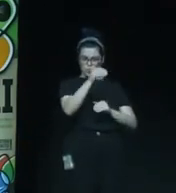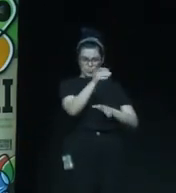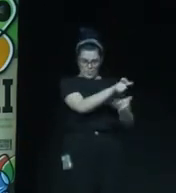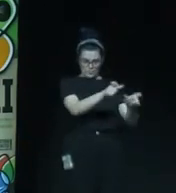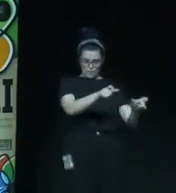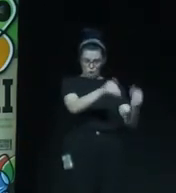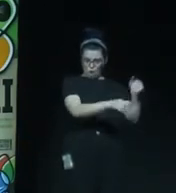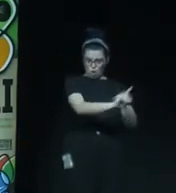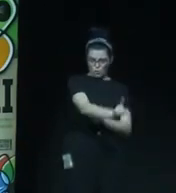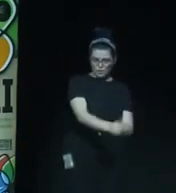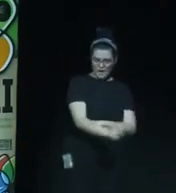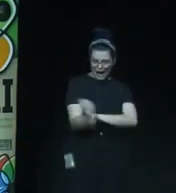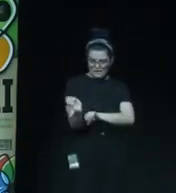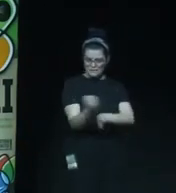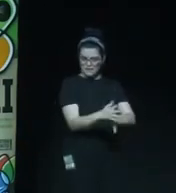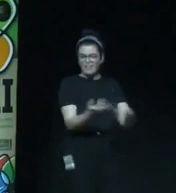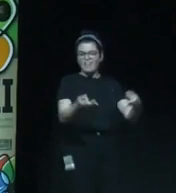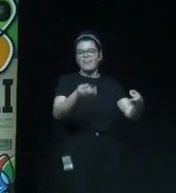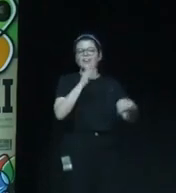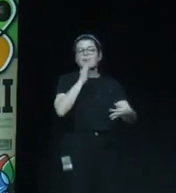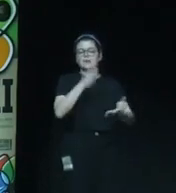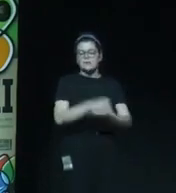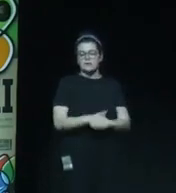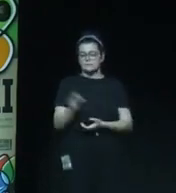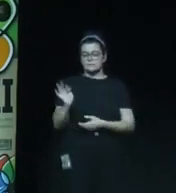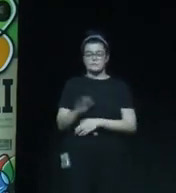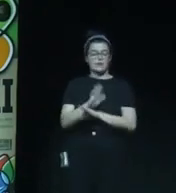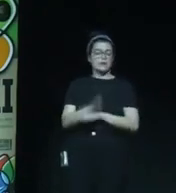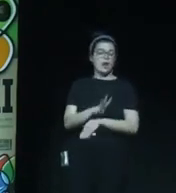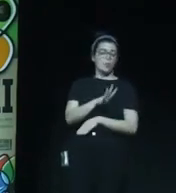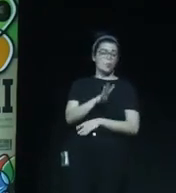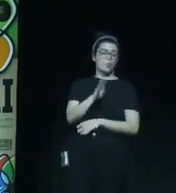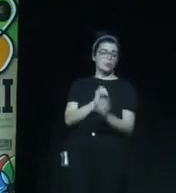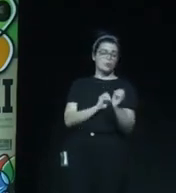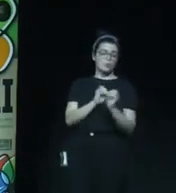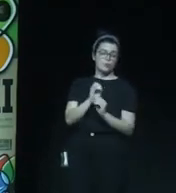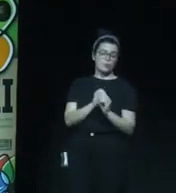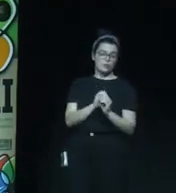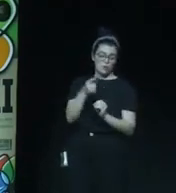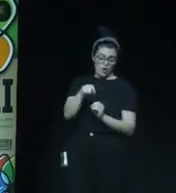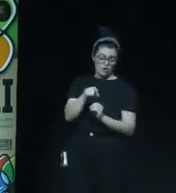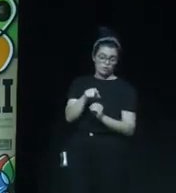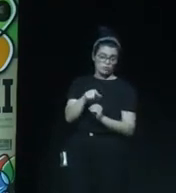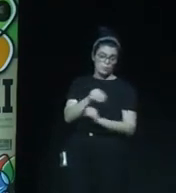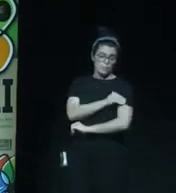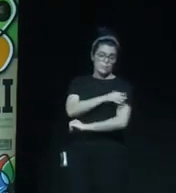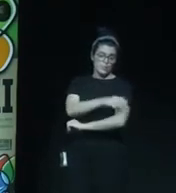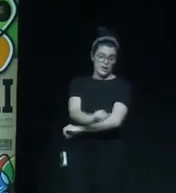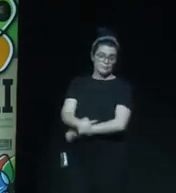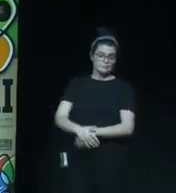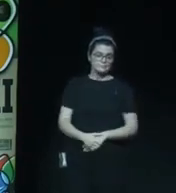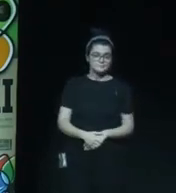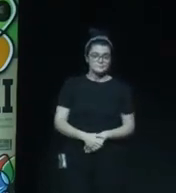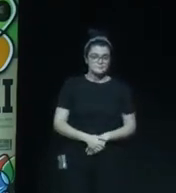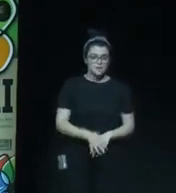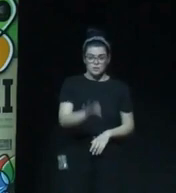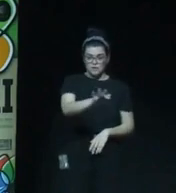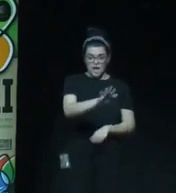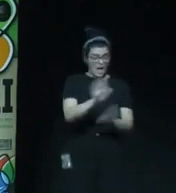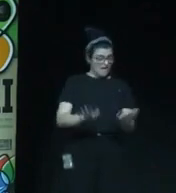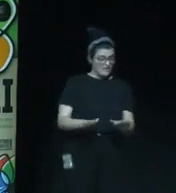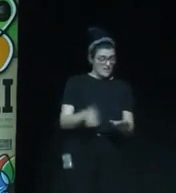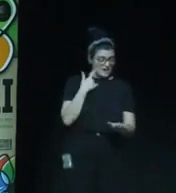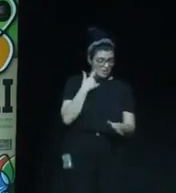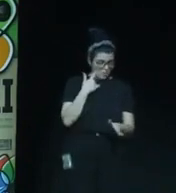decir, no pasaría nada. Que el 4% gobernaría. O sea, seguirían adelante, ¿no? Sí,